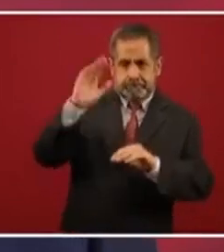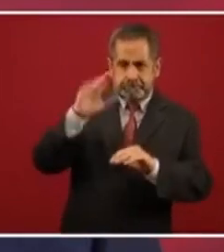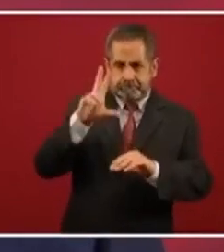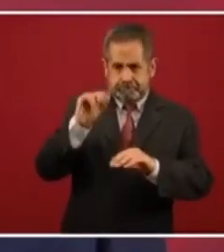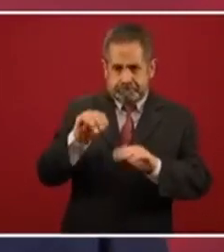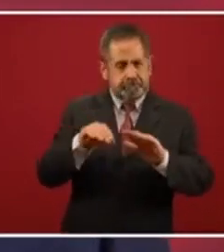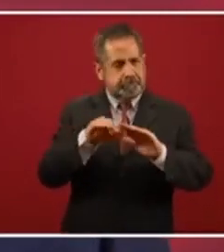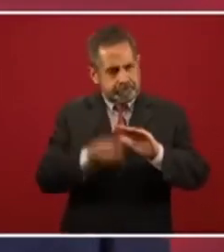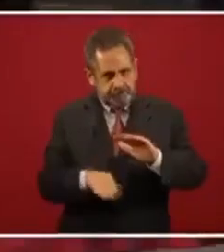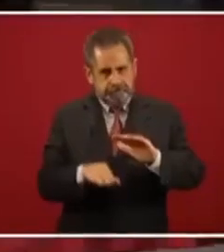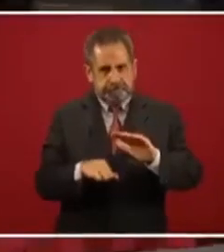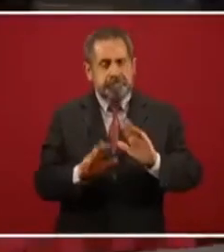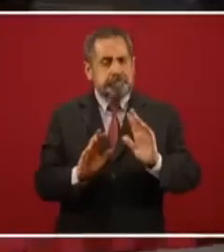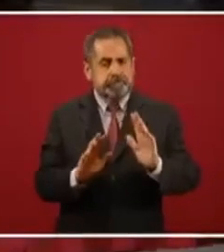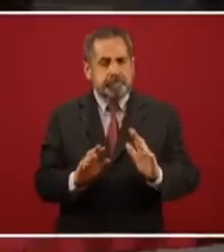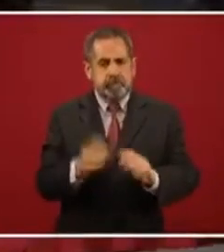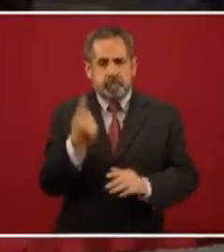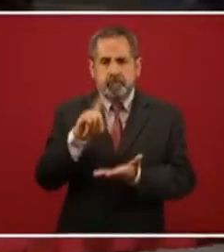por litro.